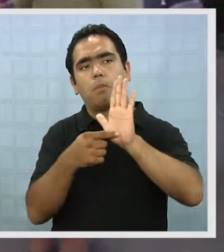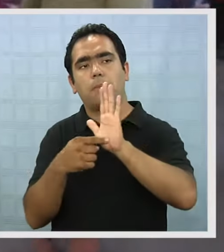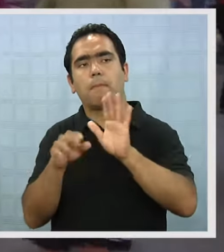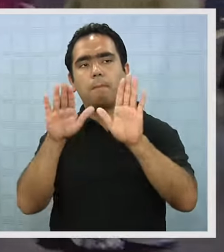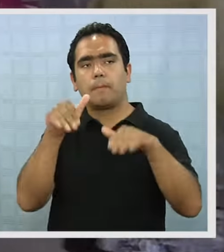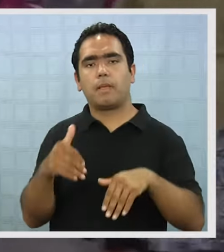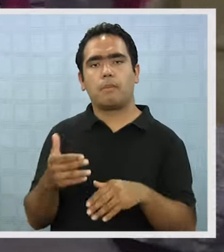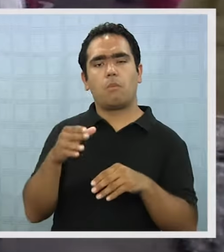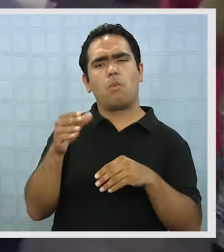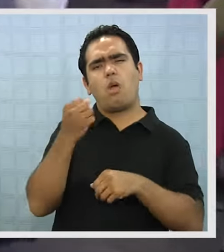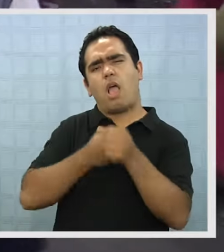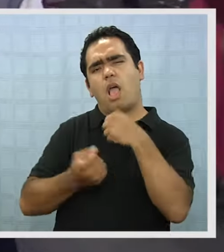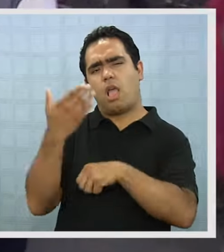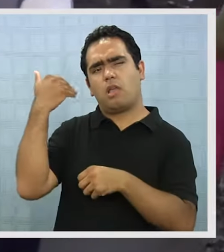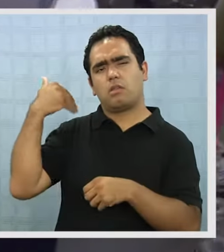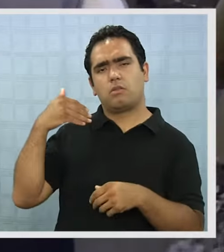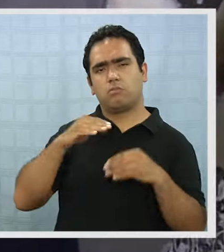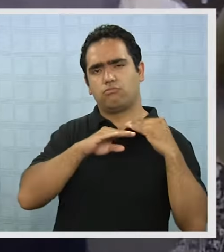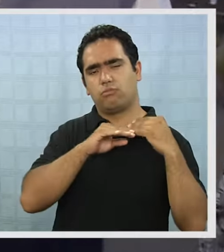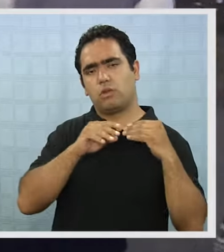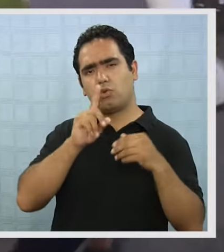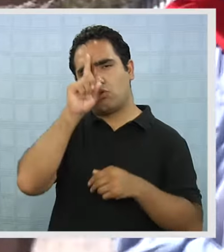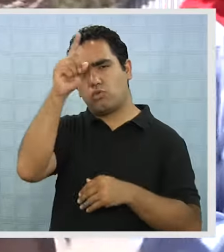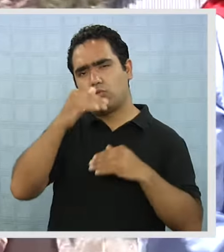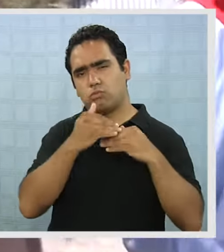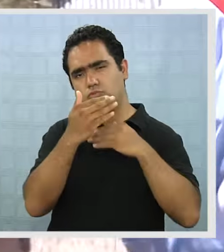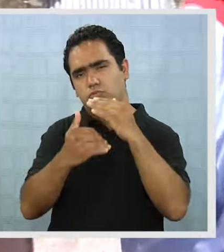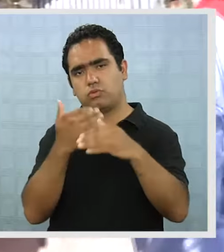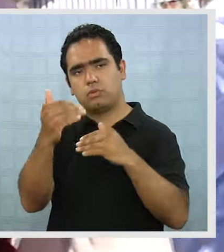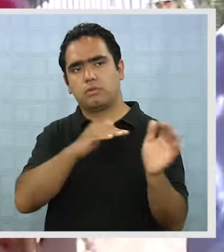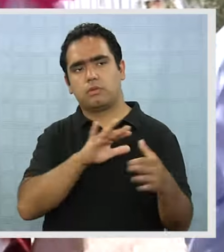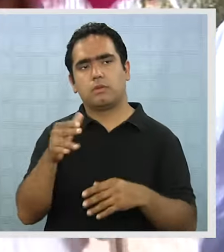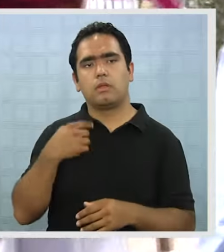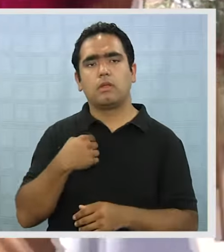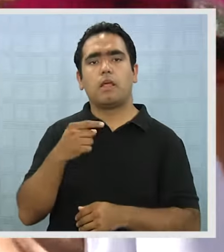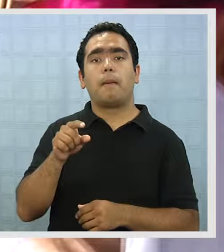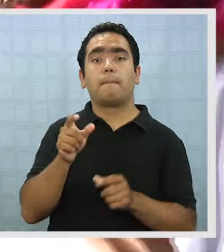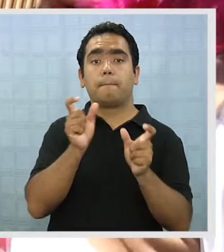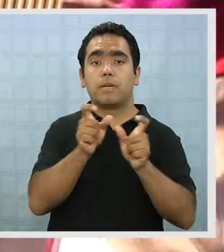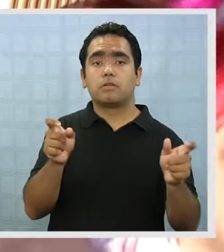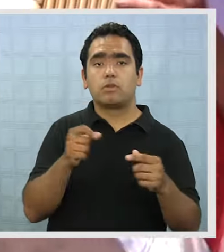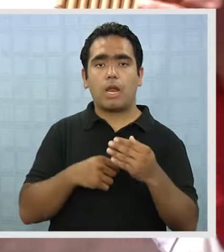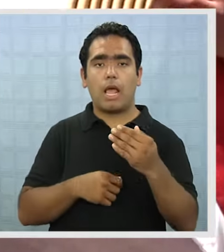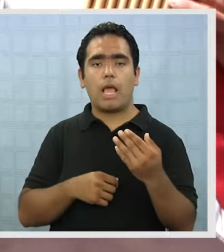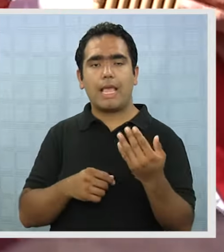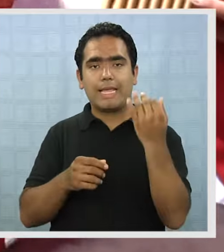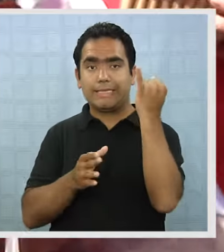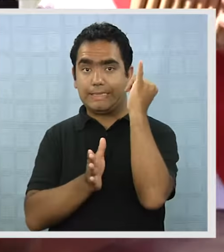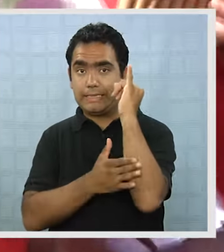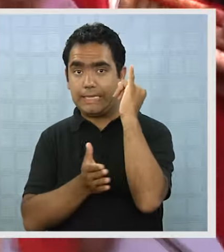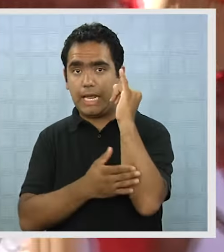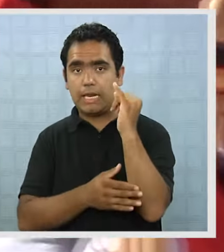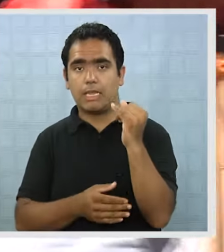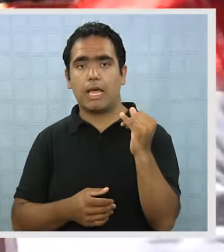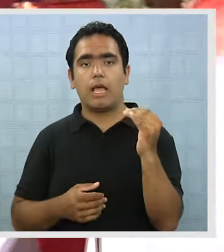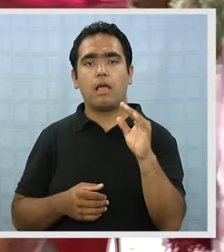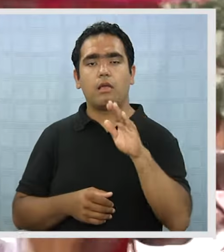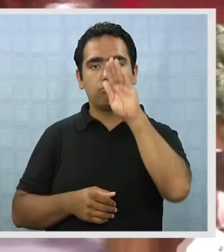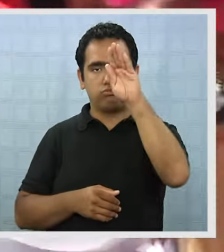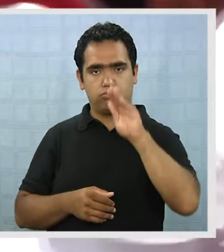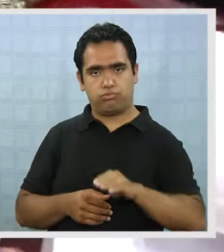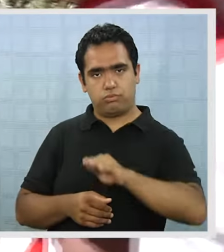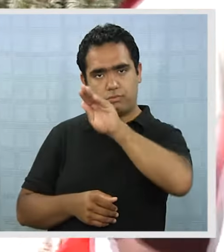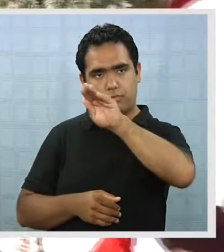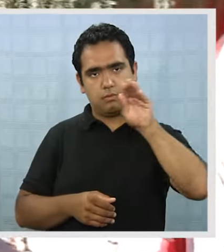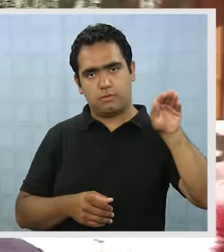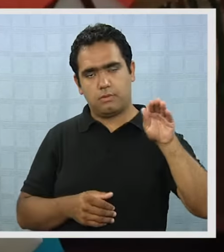igual que hace cientos de años. En la iglesia chicotean tres veces, se persignan con la mano izquierda, porque no entran dentro de la iglesia,